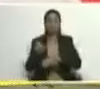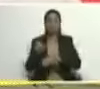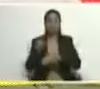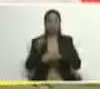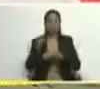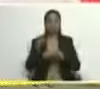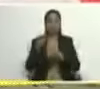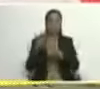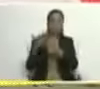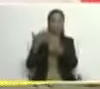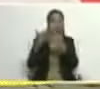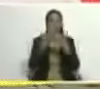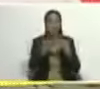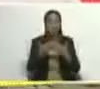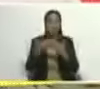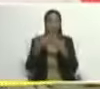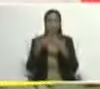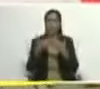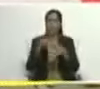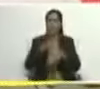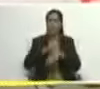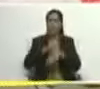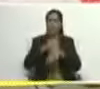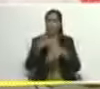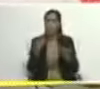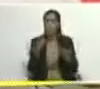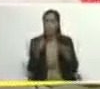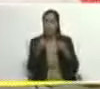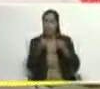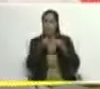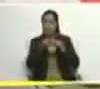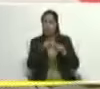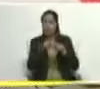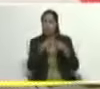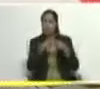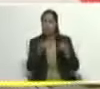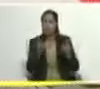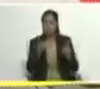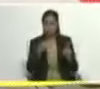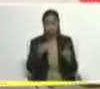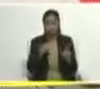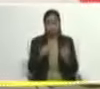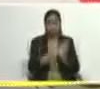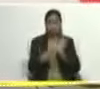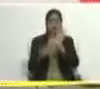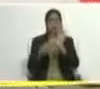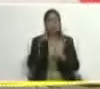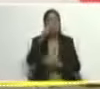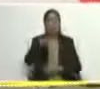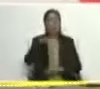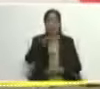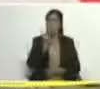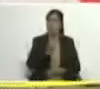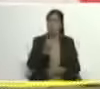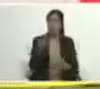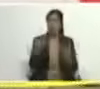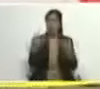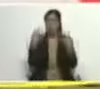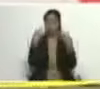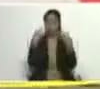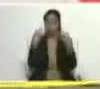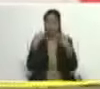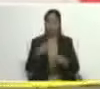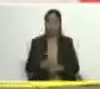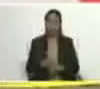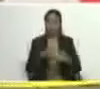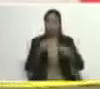estudiar similitudes y diferencias. Y yo se lo digo al pueblo de Venezuela que nos está viendo en este momento. Y se los digo a los pueblos de América